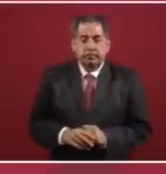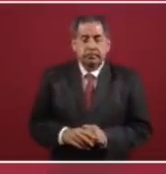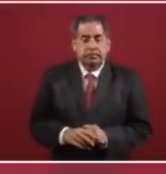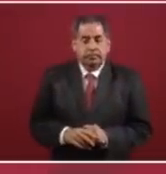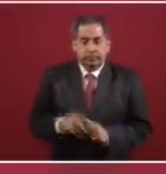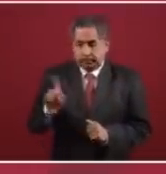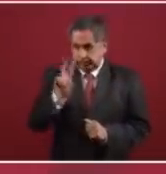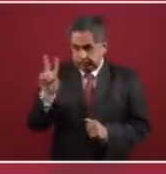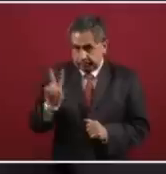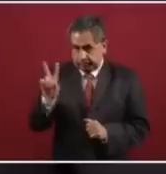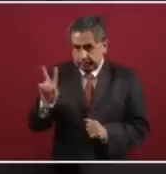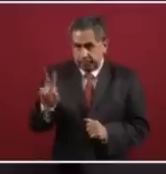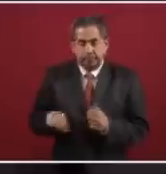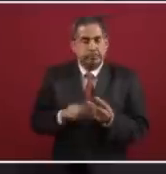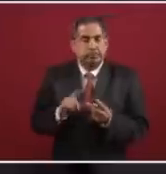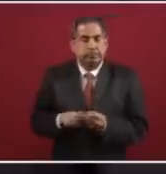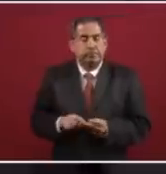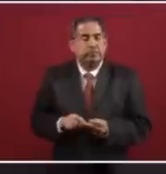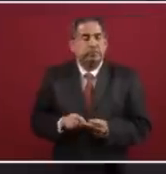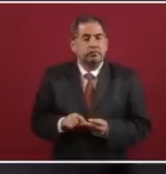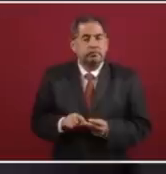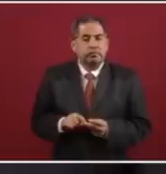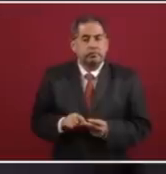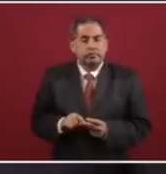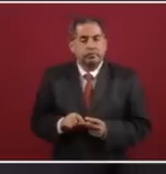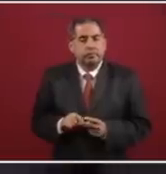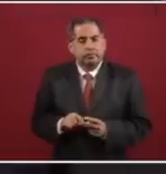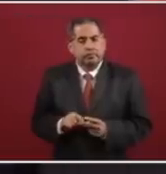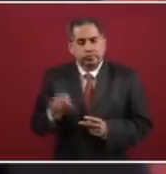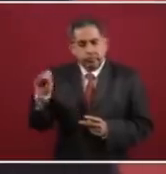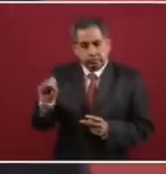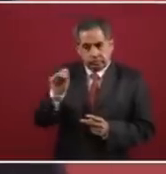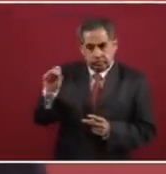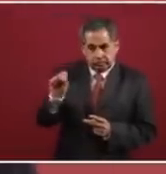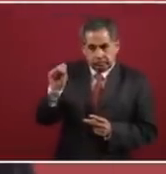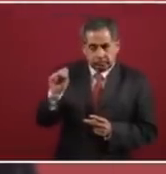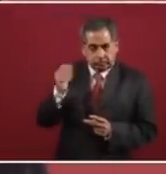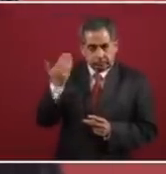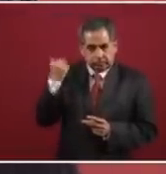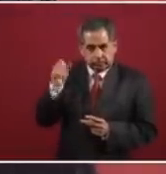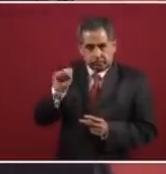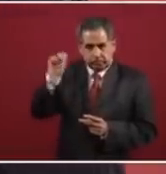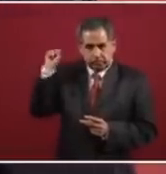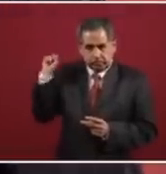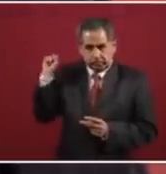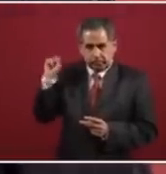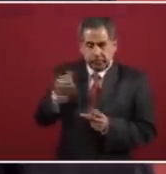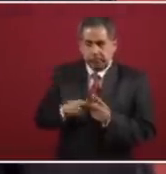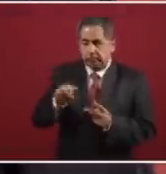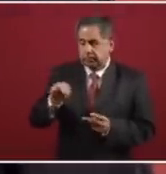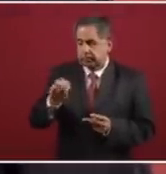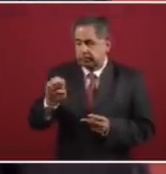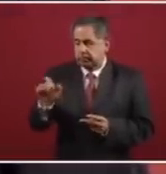Eso el viernes. El sábado a Mezquitic,